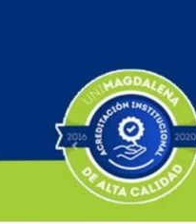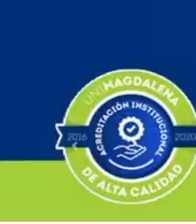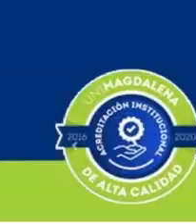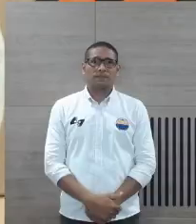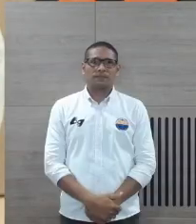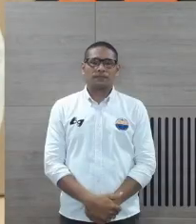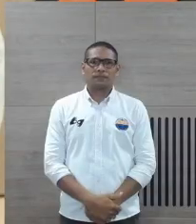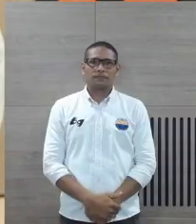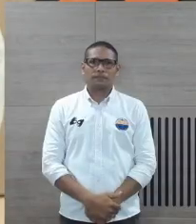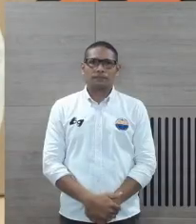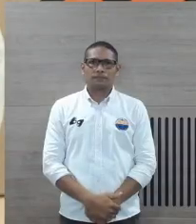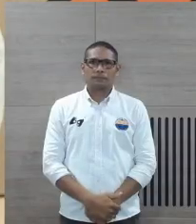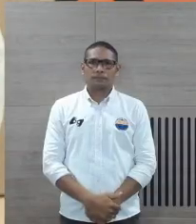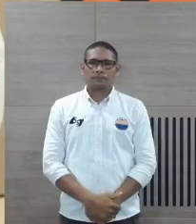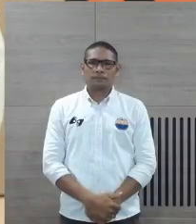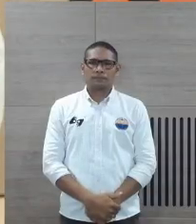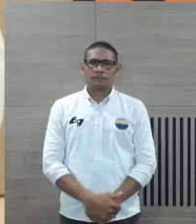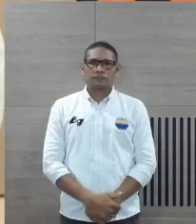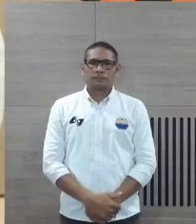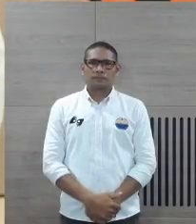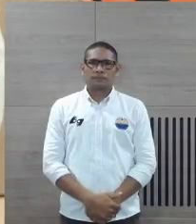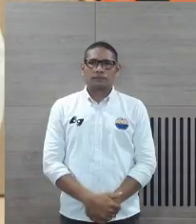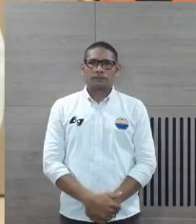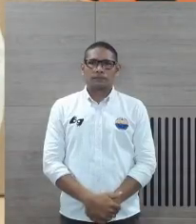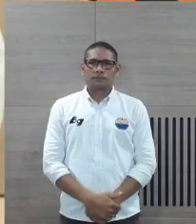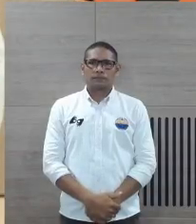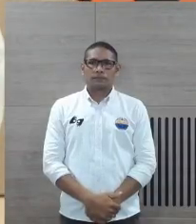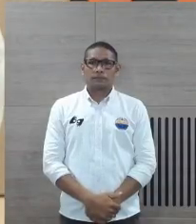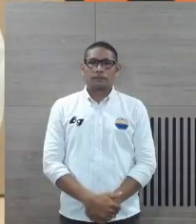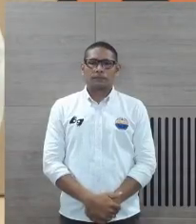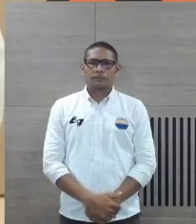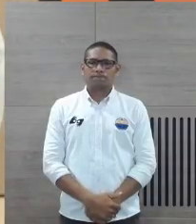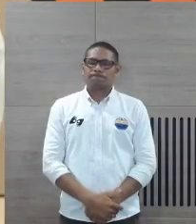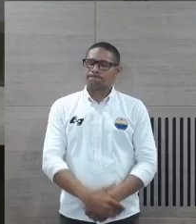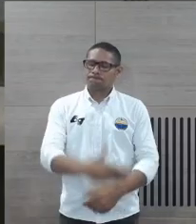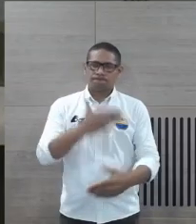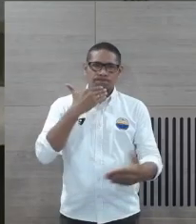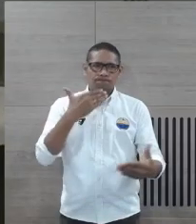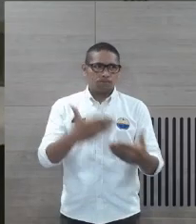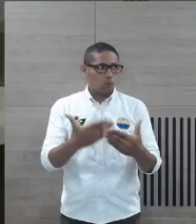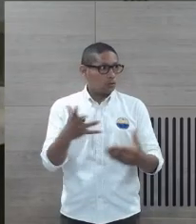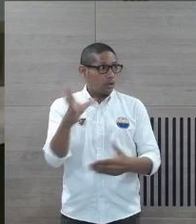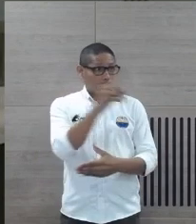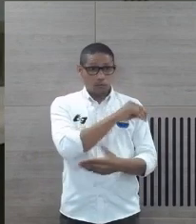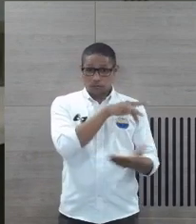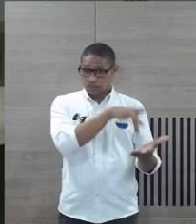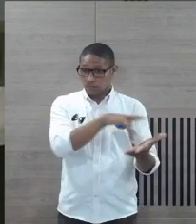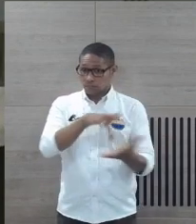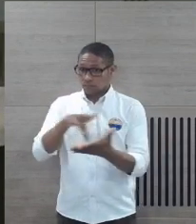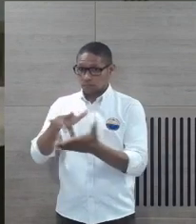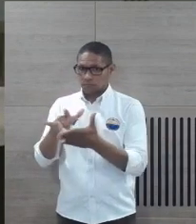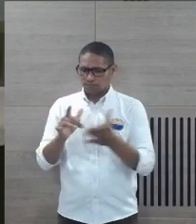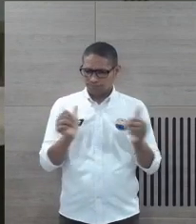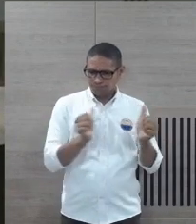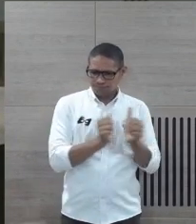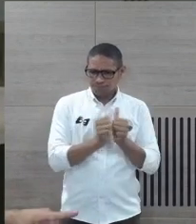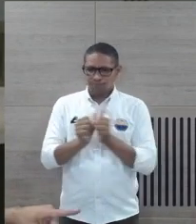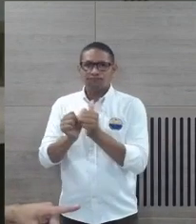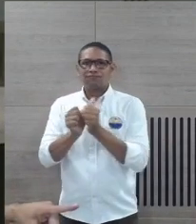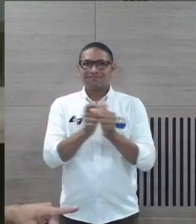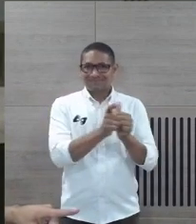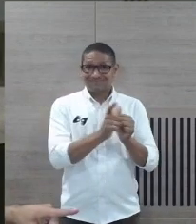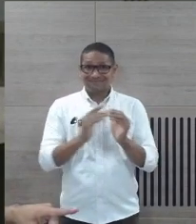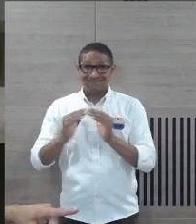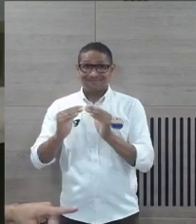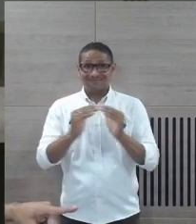Agradecemos a los presentes y a quienes nos acompañaron desde sus hogares durante esta importante jornada de graduación virtual. Felicidades a todos